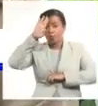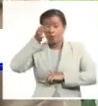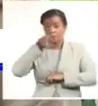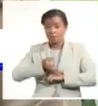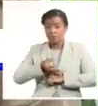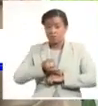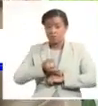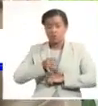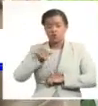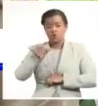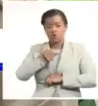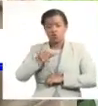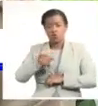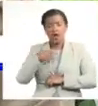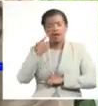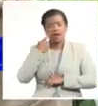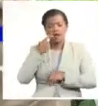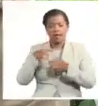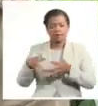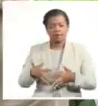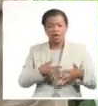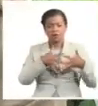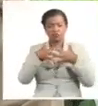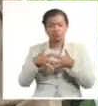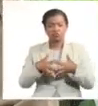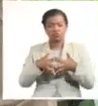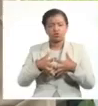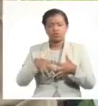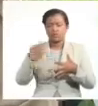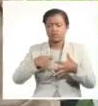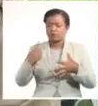los Estados Unidos y caigan con esa fuerza